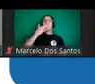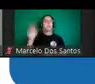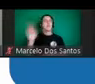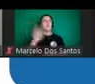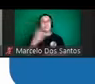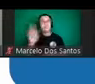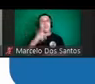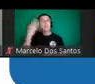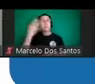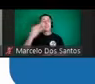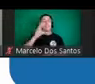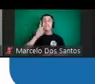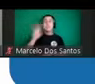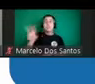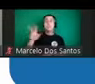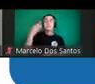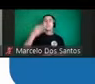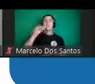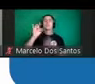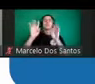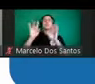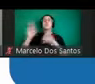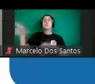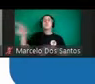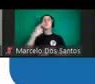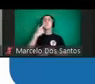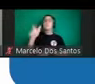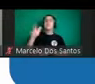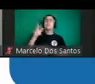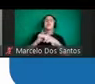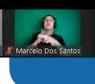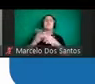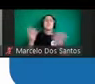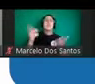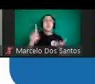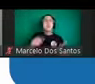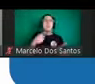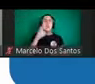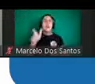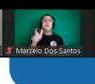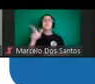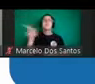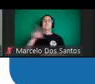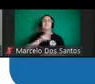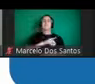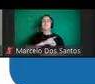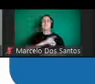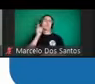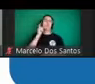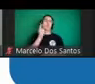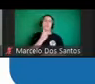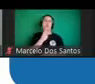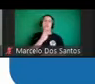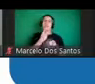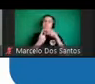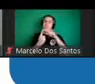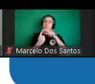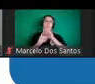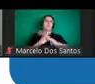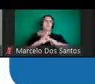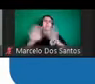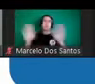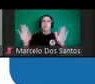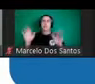de mencionarlos y sobre todo también de comprender la importancia de su lengua. Y aquí también si